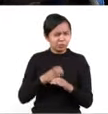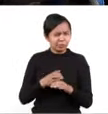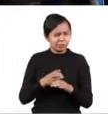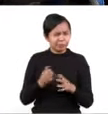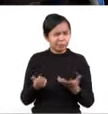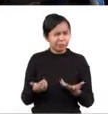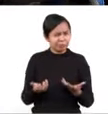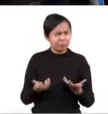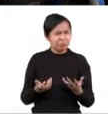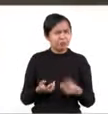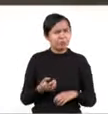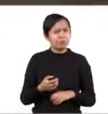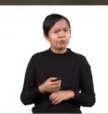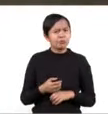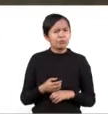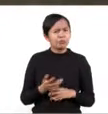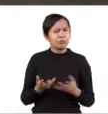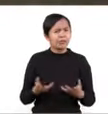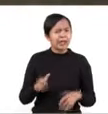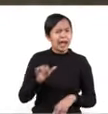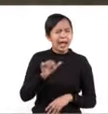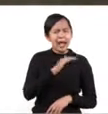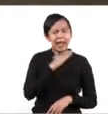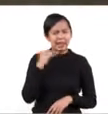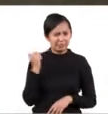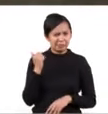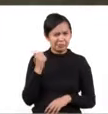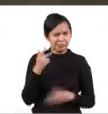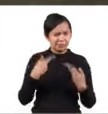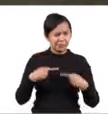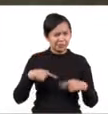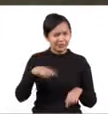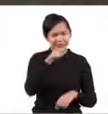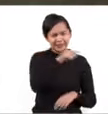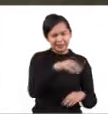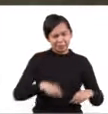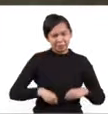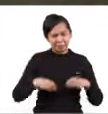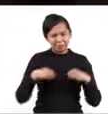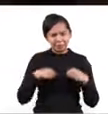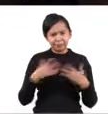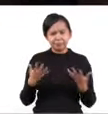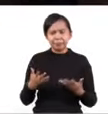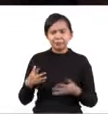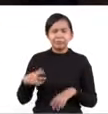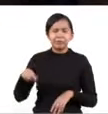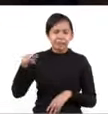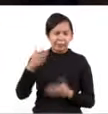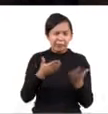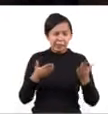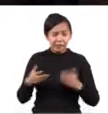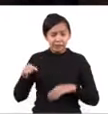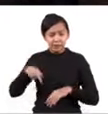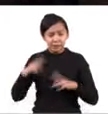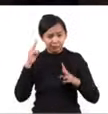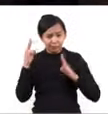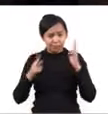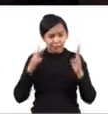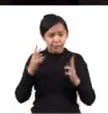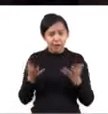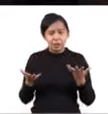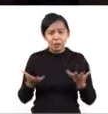cuán precoz fue el interés de los alemanes en América del Sur y América Central y que en